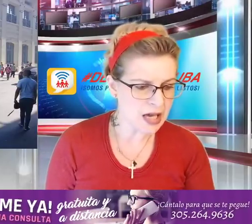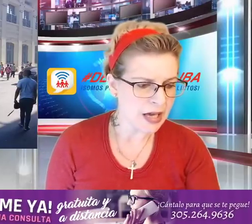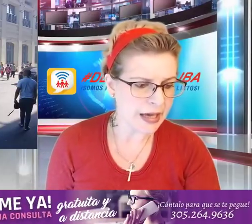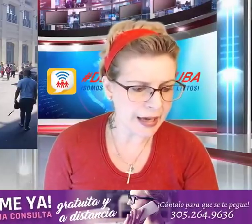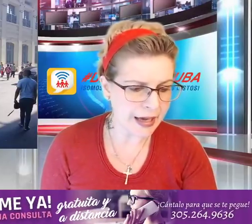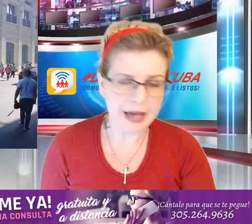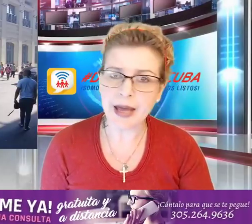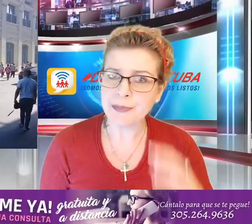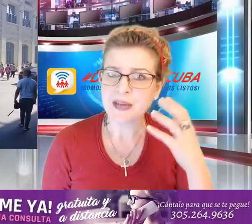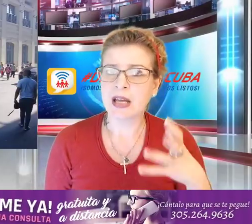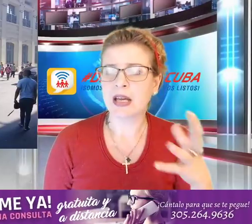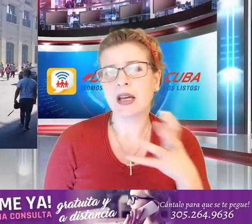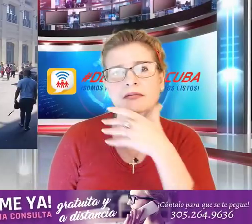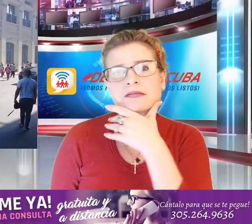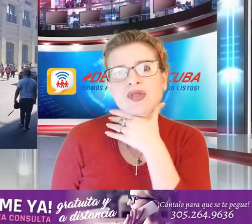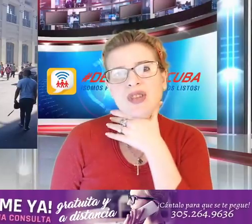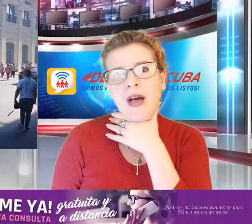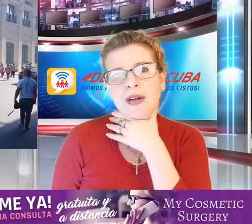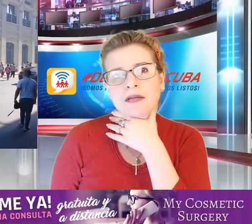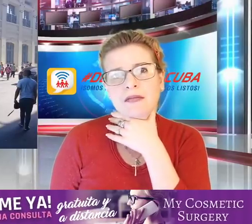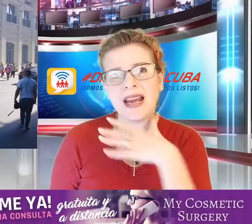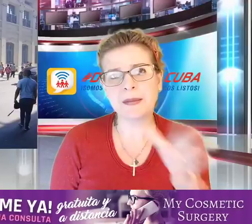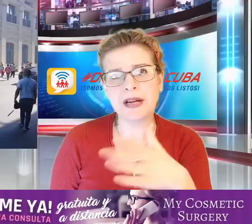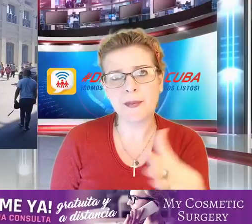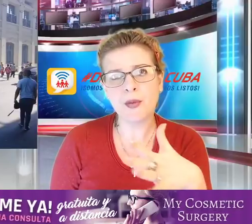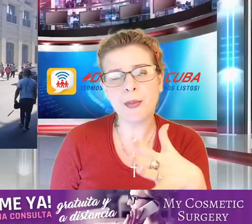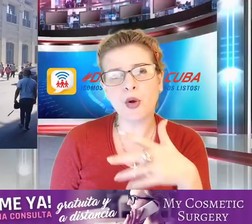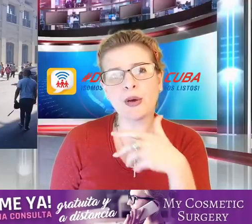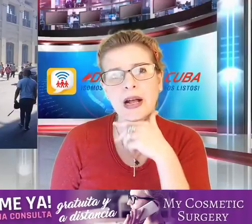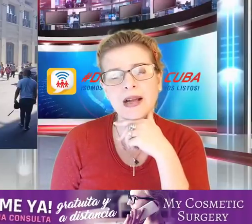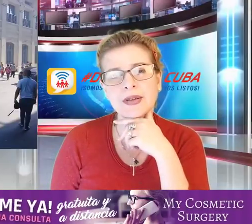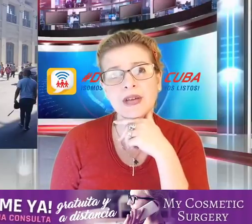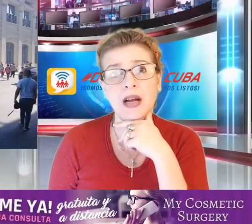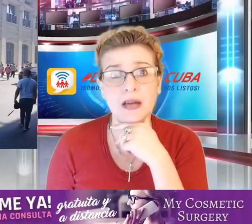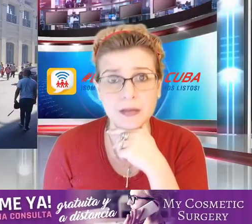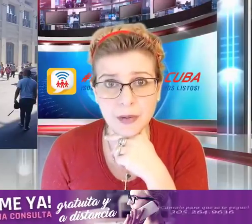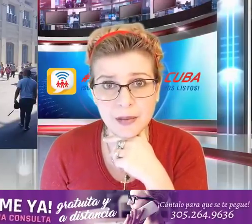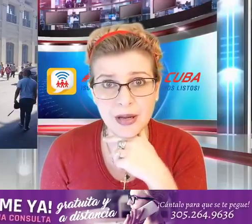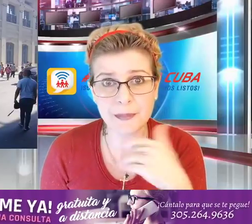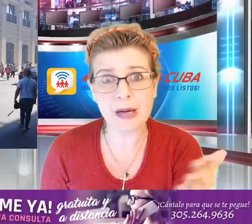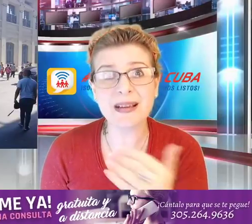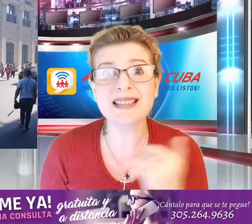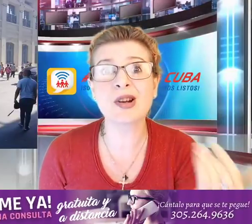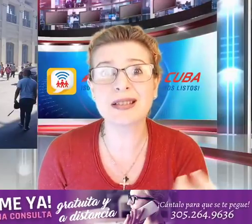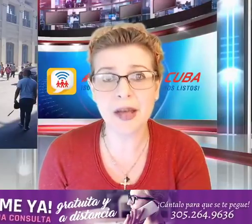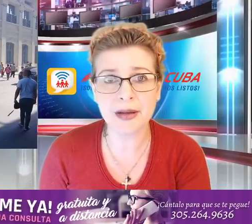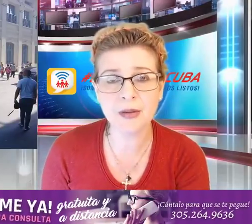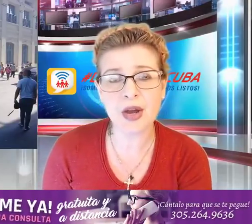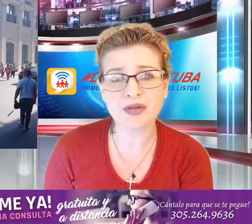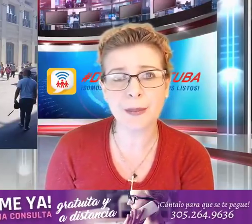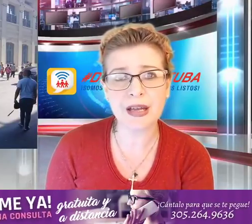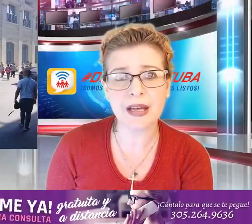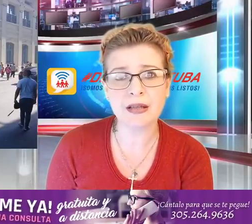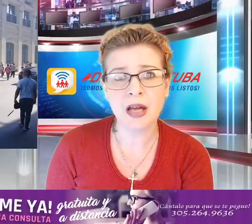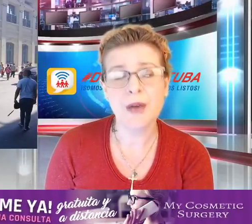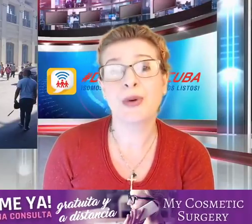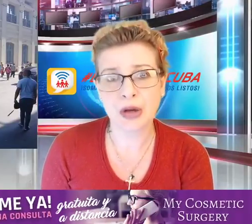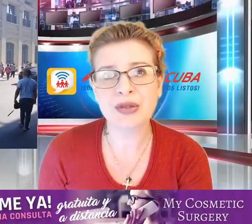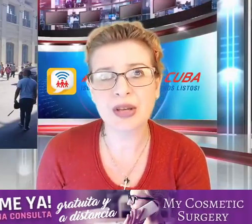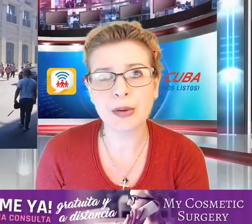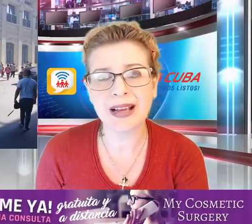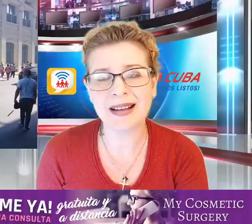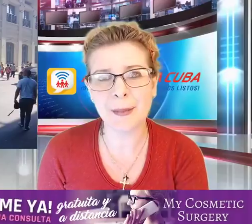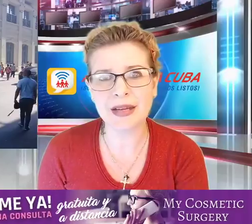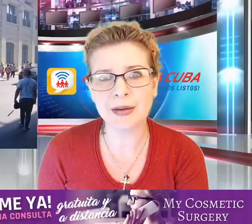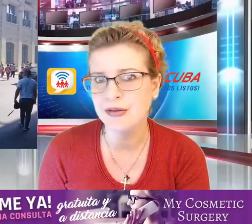así, tú sabes, eliminamos un poco de carga social. Bueno, pues el problema es que se los está llevando a ellos también, porque yo